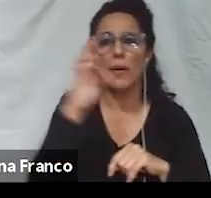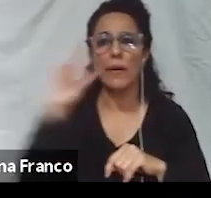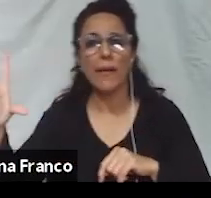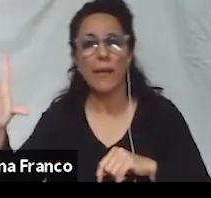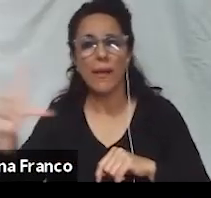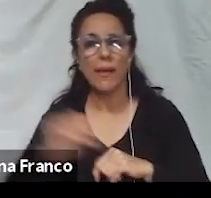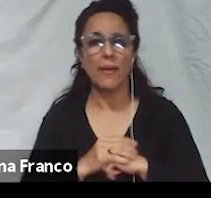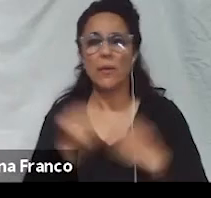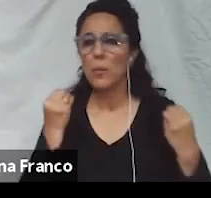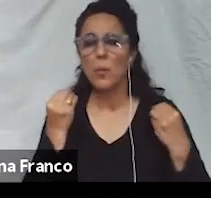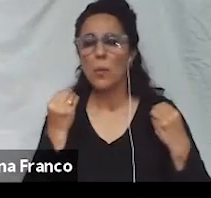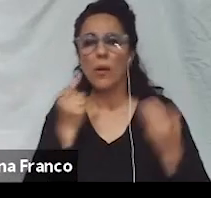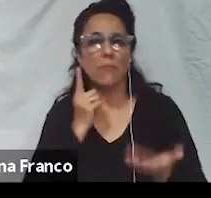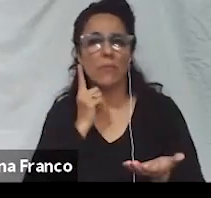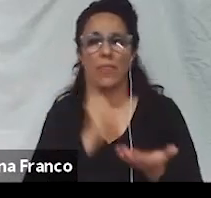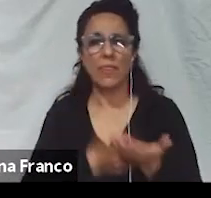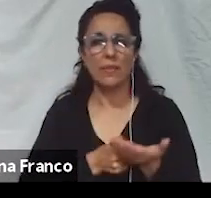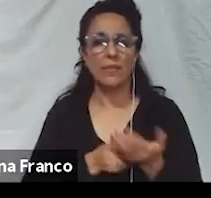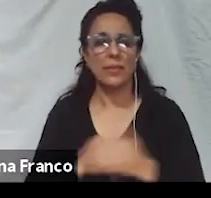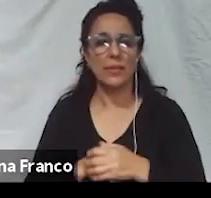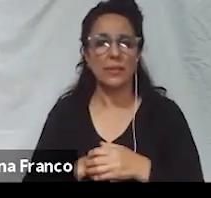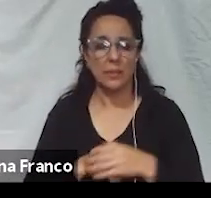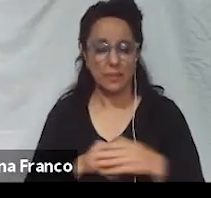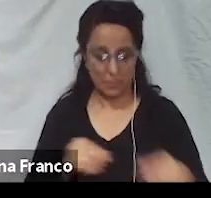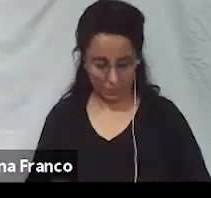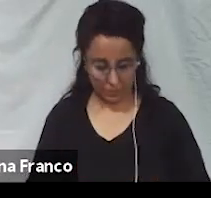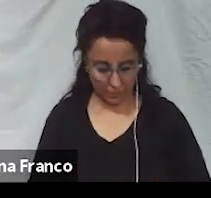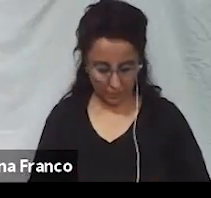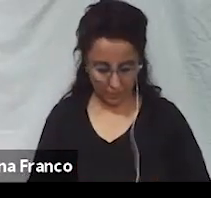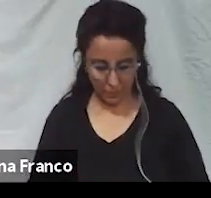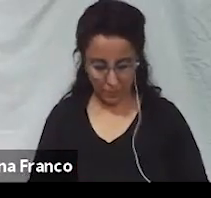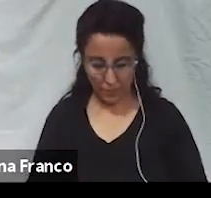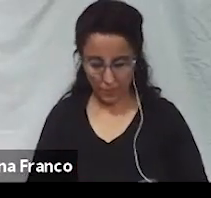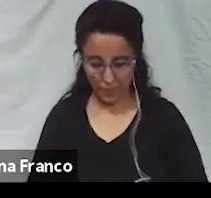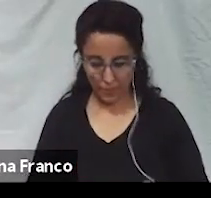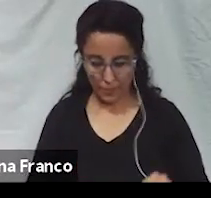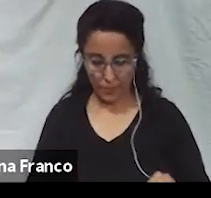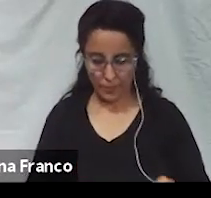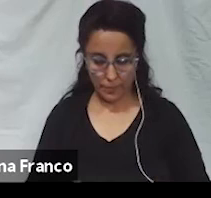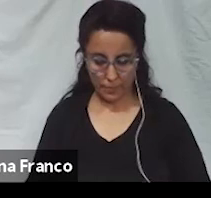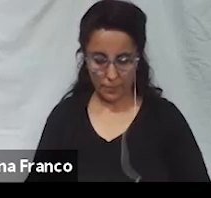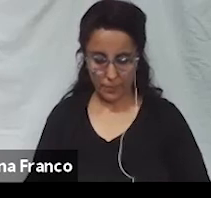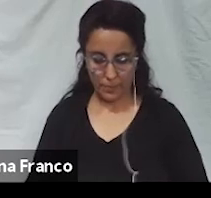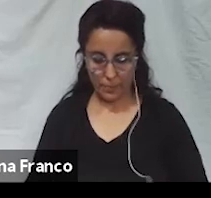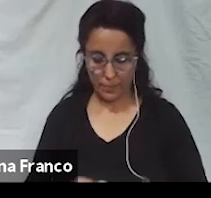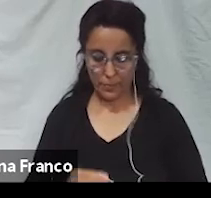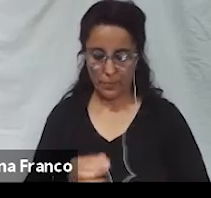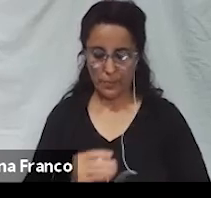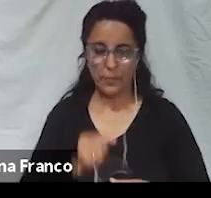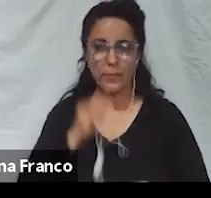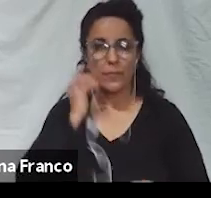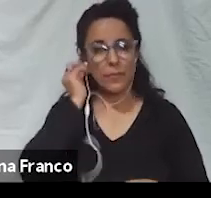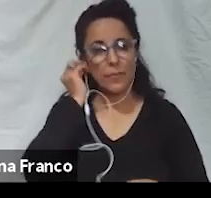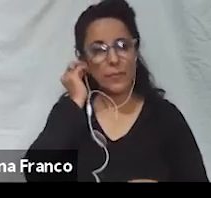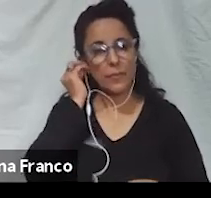URLs que voy a evaluar, digamos. Yo siempre uso como 2 hojas en un documento Excel.